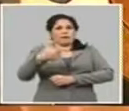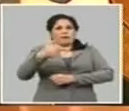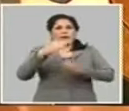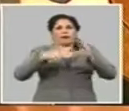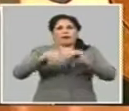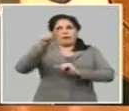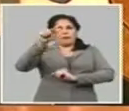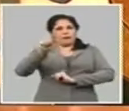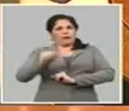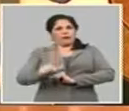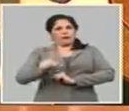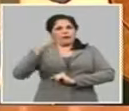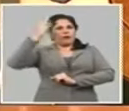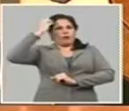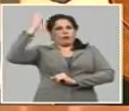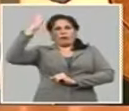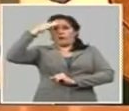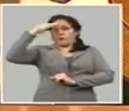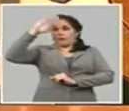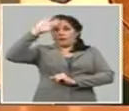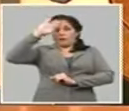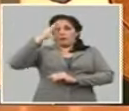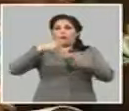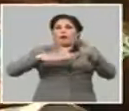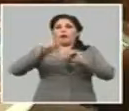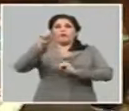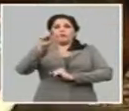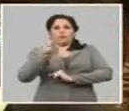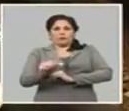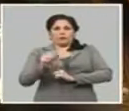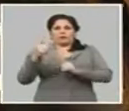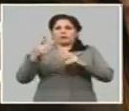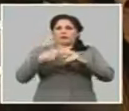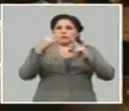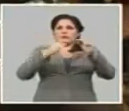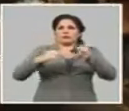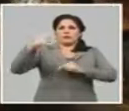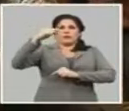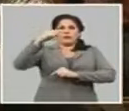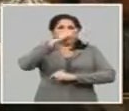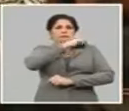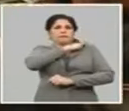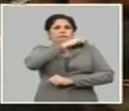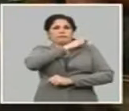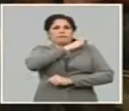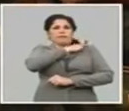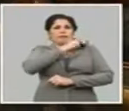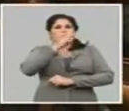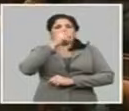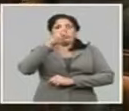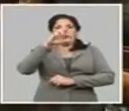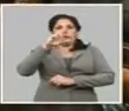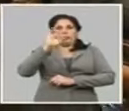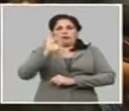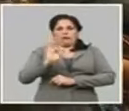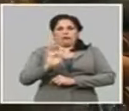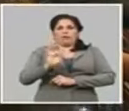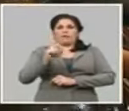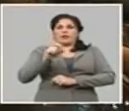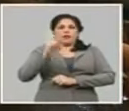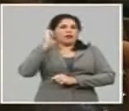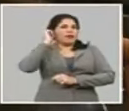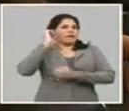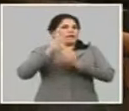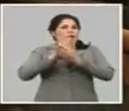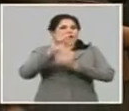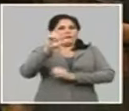de nuestro gobierno ministros y los principales dirigentes de los comités de defensa de la revolución y la federación